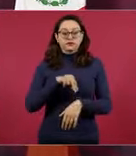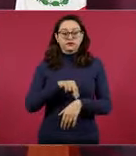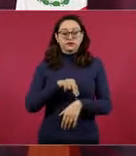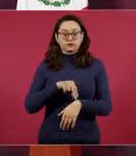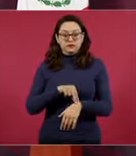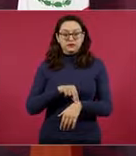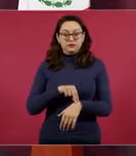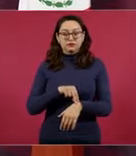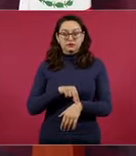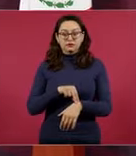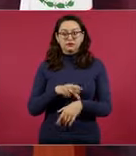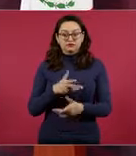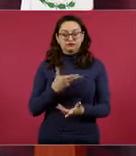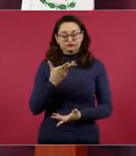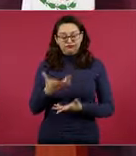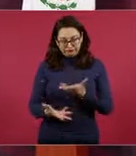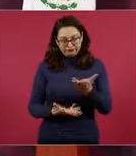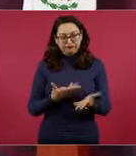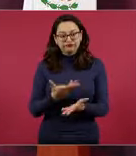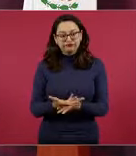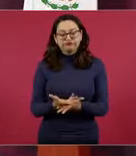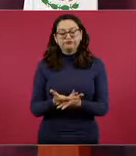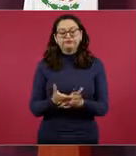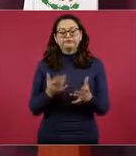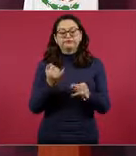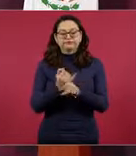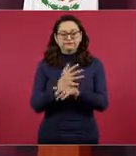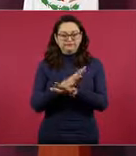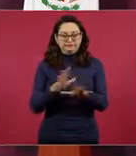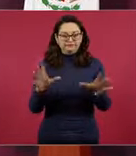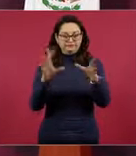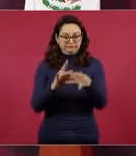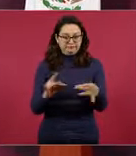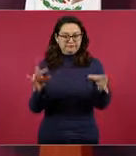servidores públicos del sector salud. Yo nada más